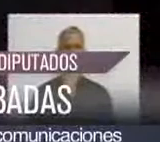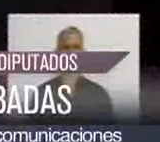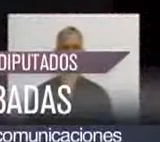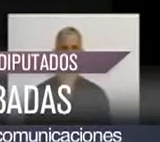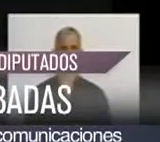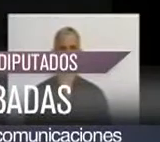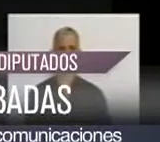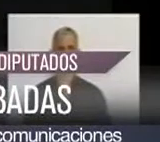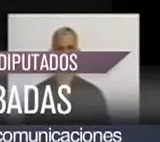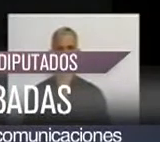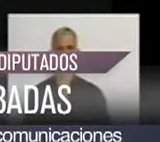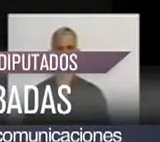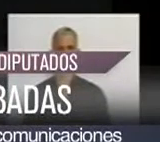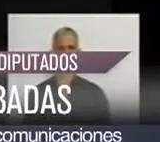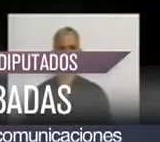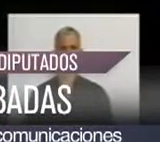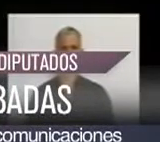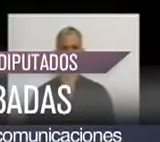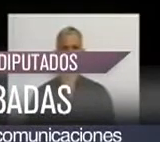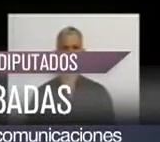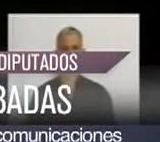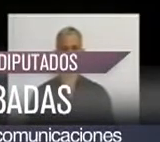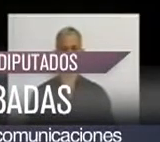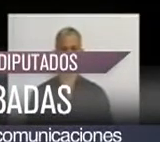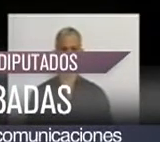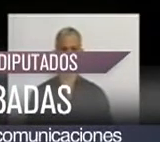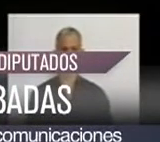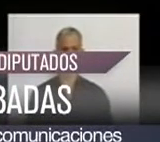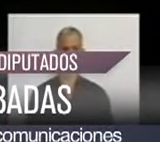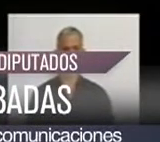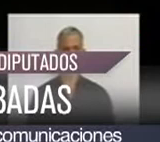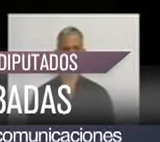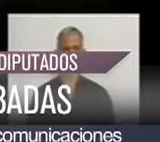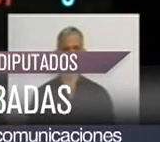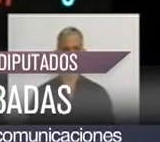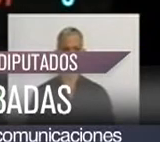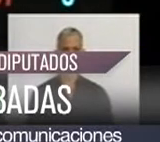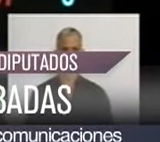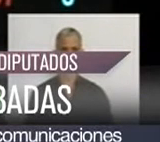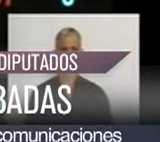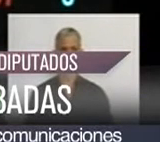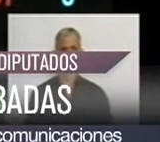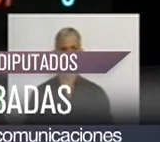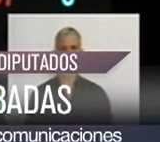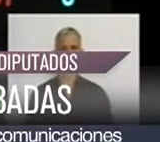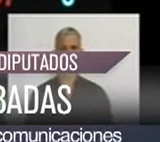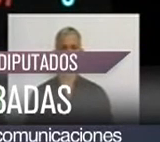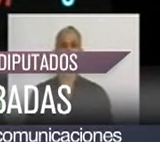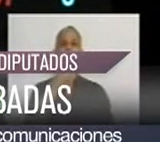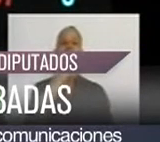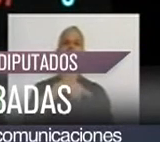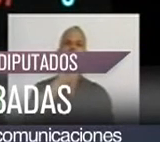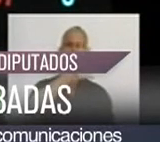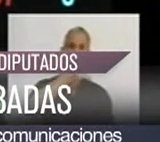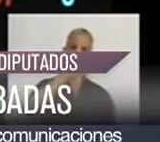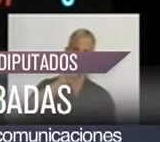ley de telecomunicaciones Argentina Digital. La iniciativa cosechó 131 votos a favor y 97 en contra, luego de 4 horas de debate en